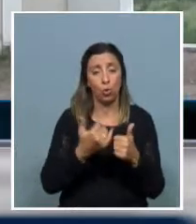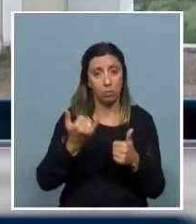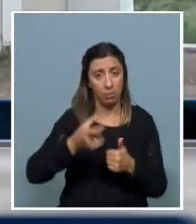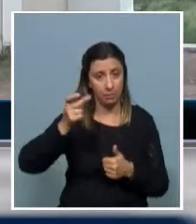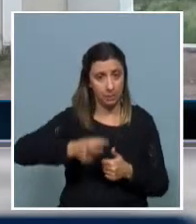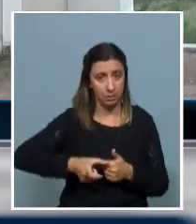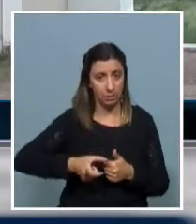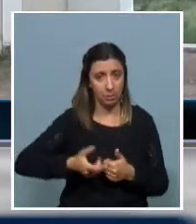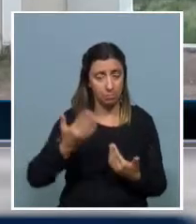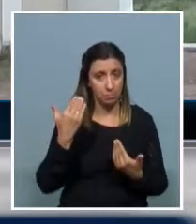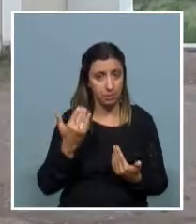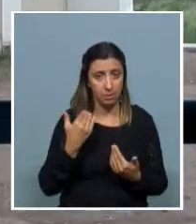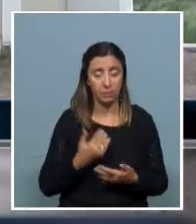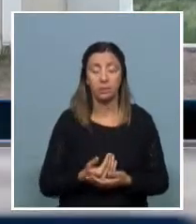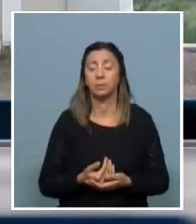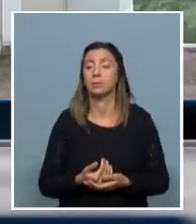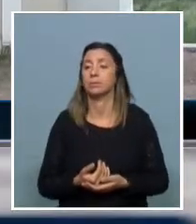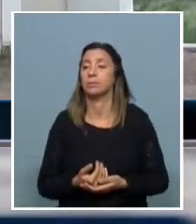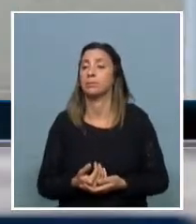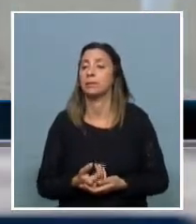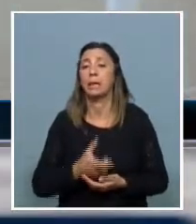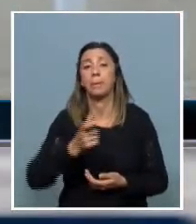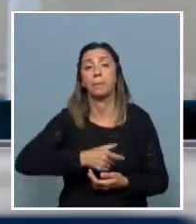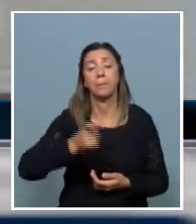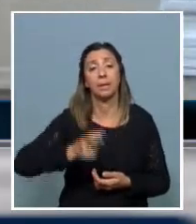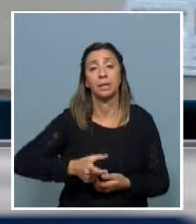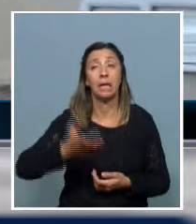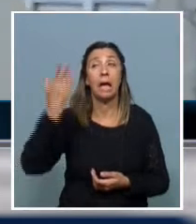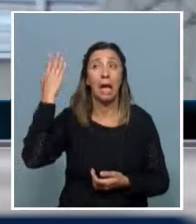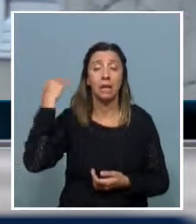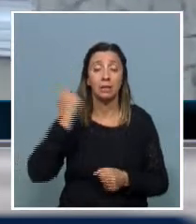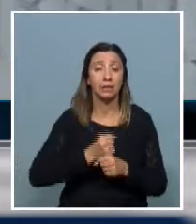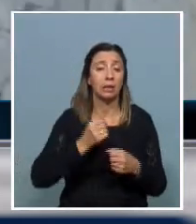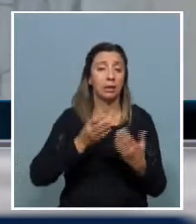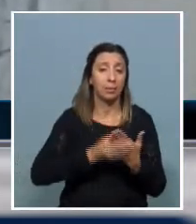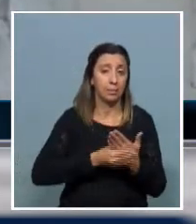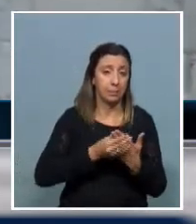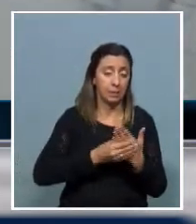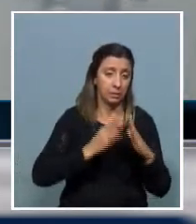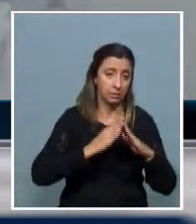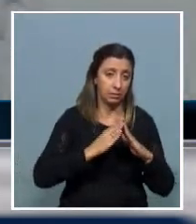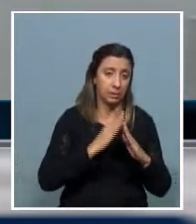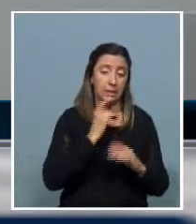la gente bajo los dichos de los funcionarios de aquellas épocas, de que si no